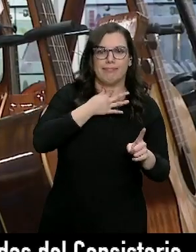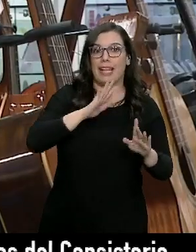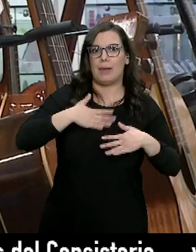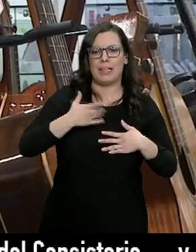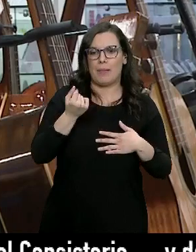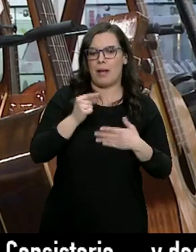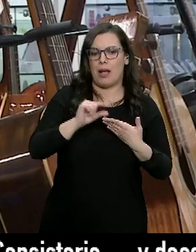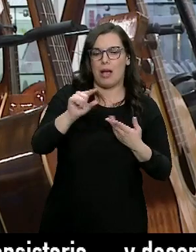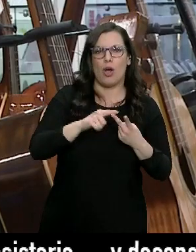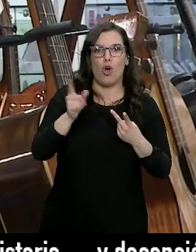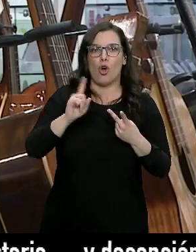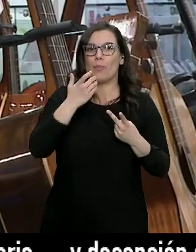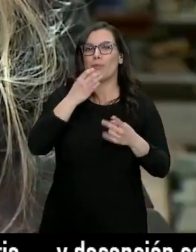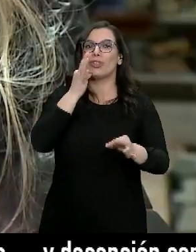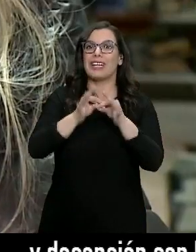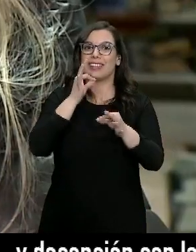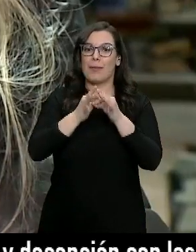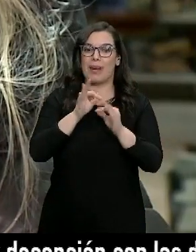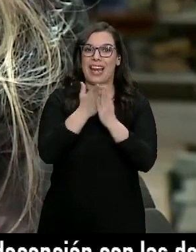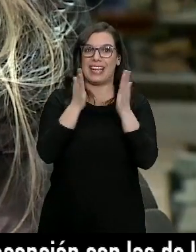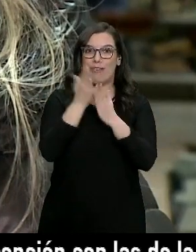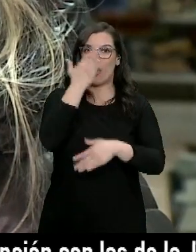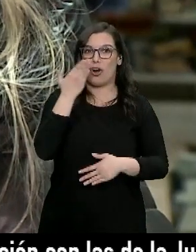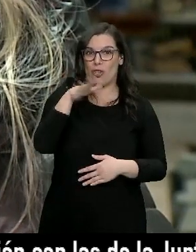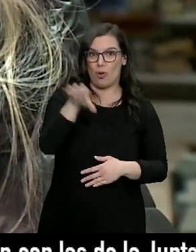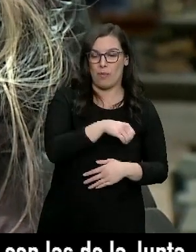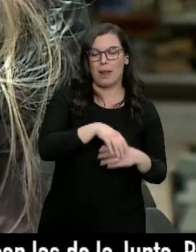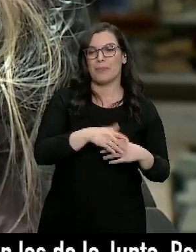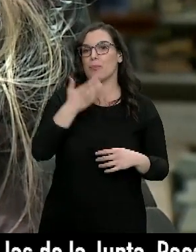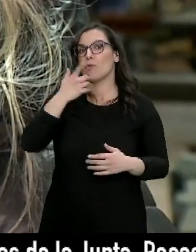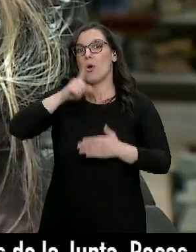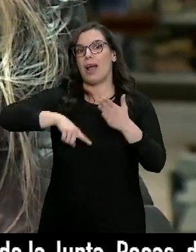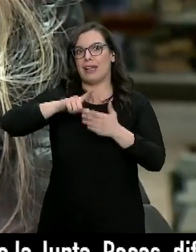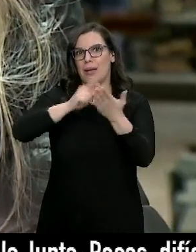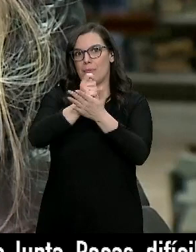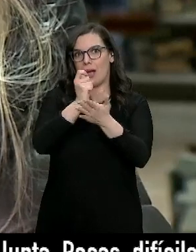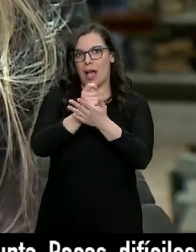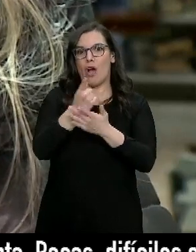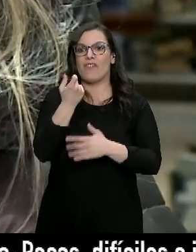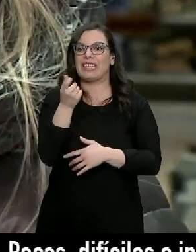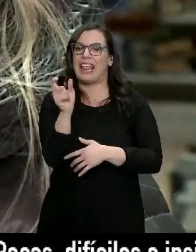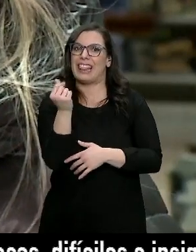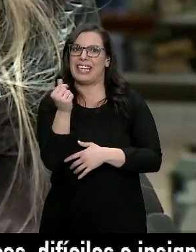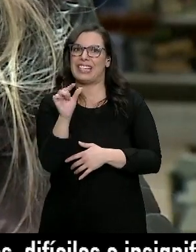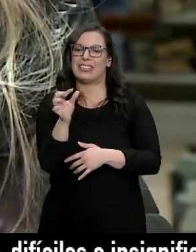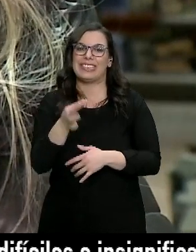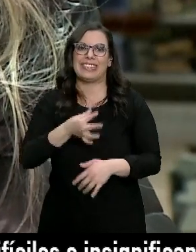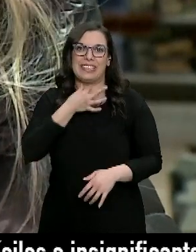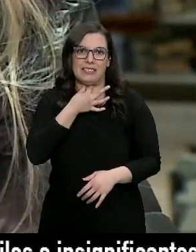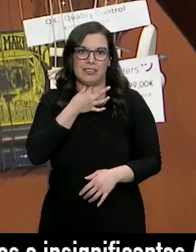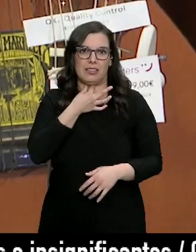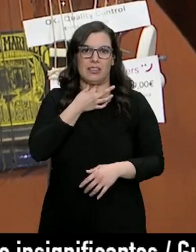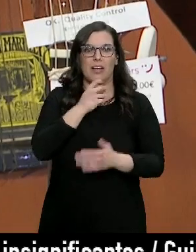repente el tema de los libros en septiembre. Me dice, tengo que pagar el alquiler o me falta X dinero, tengo que pagar